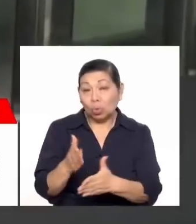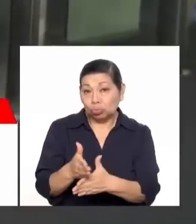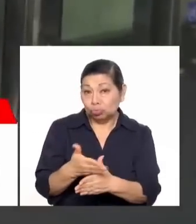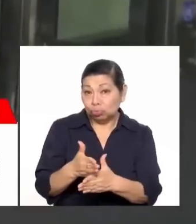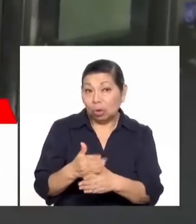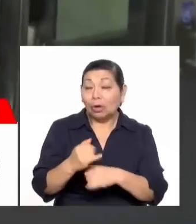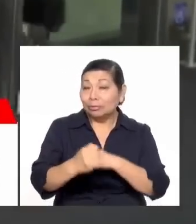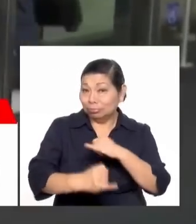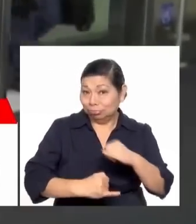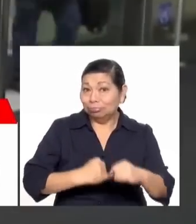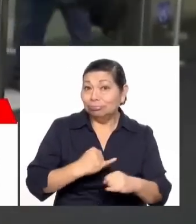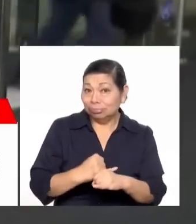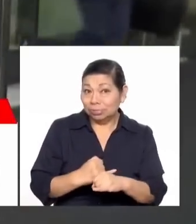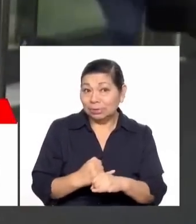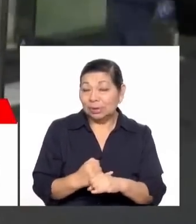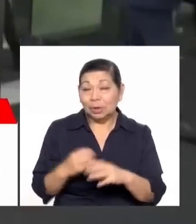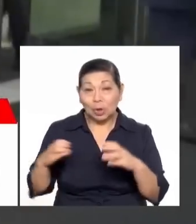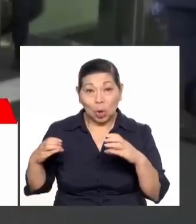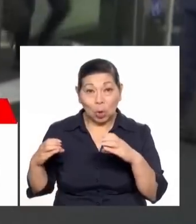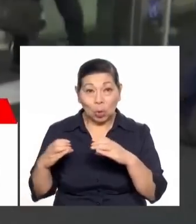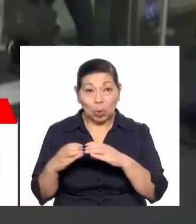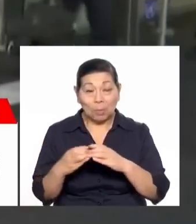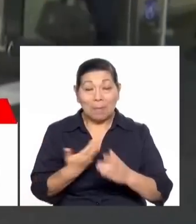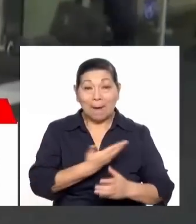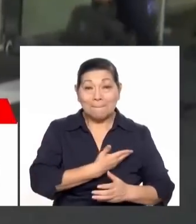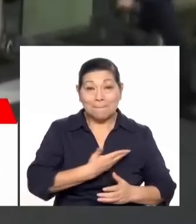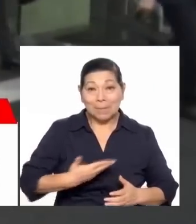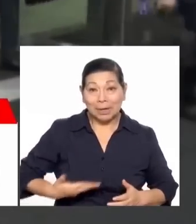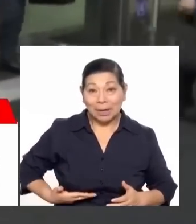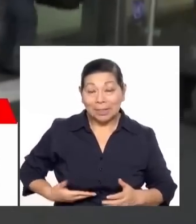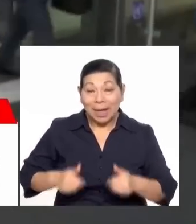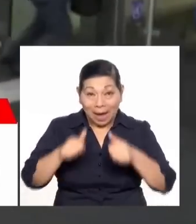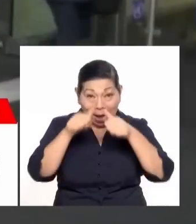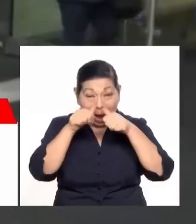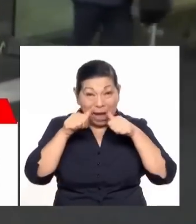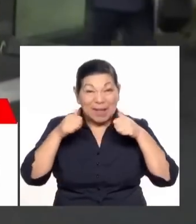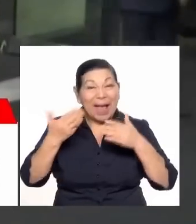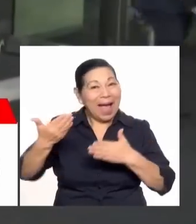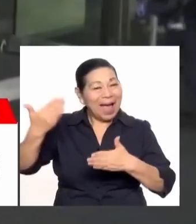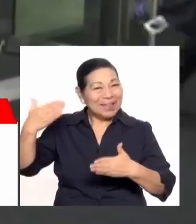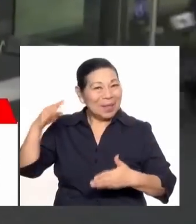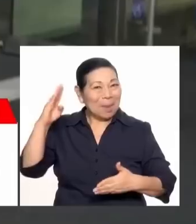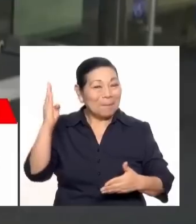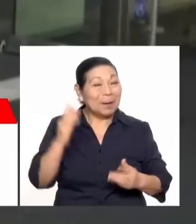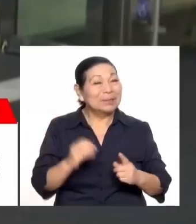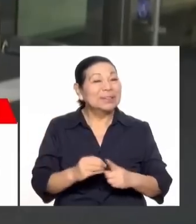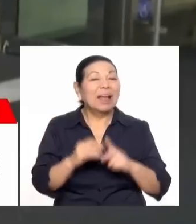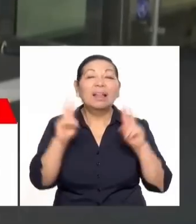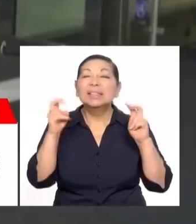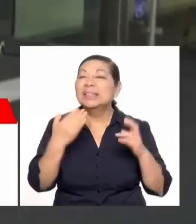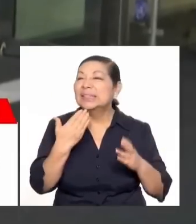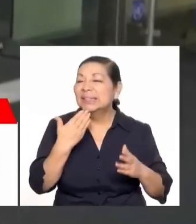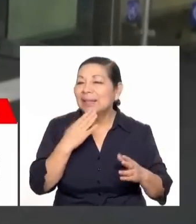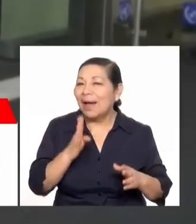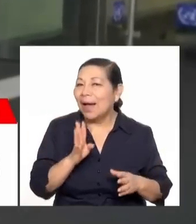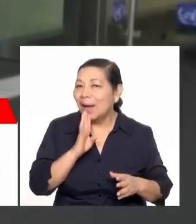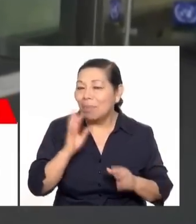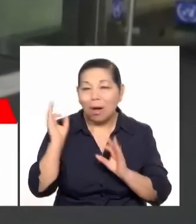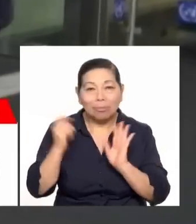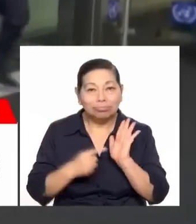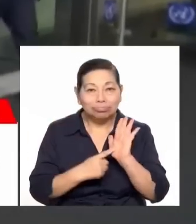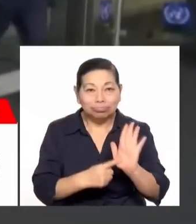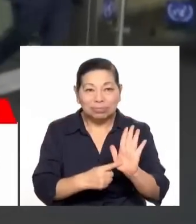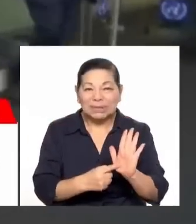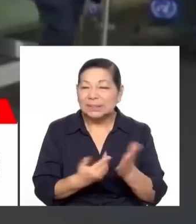participación internacional en la cumbre de presidentes amazónicos, donde el principal tema que presentó Perú,